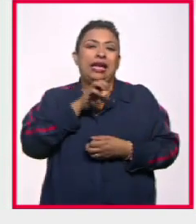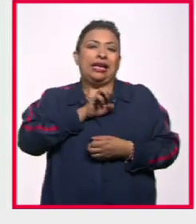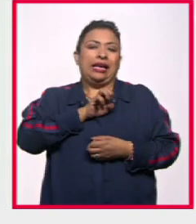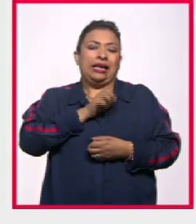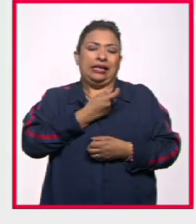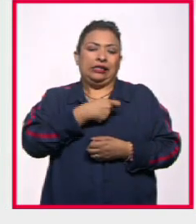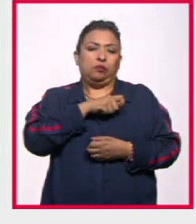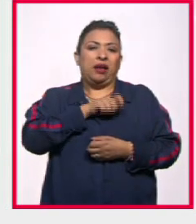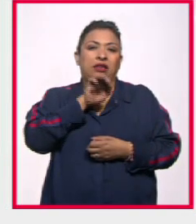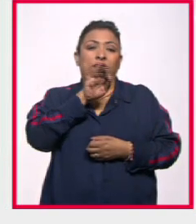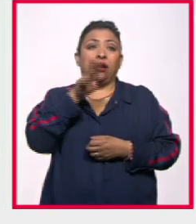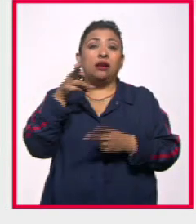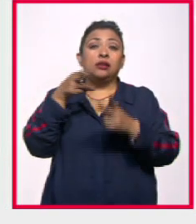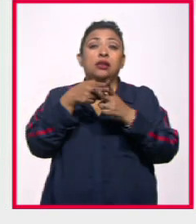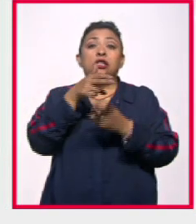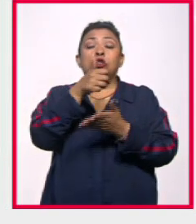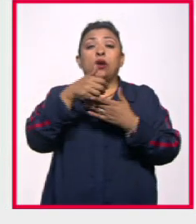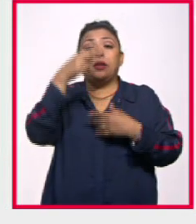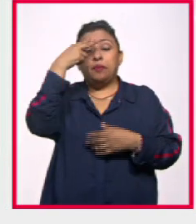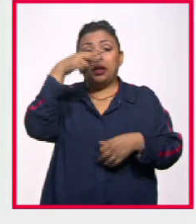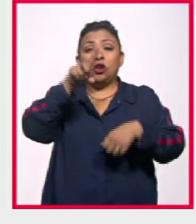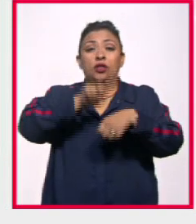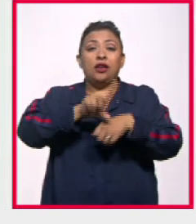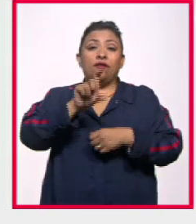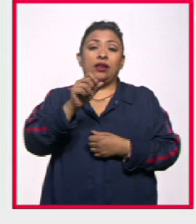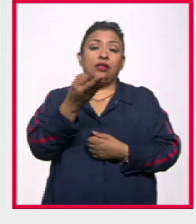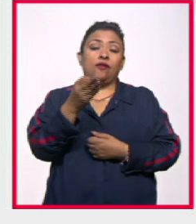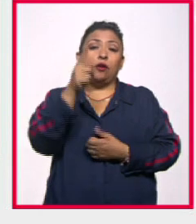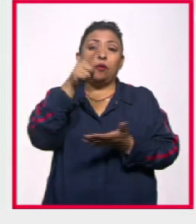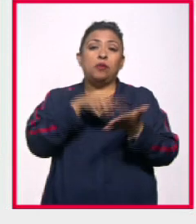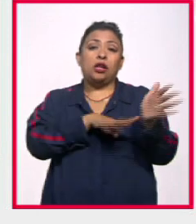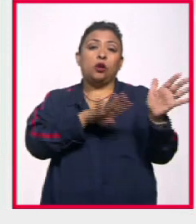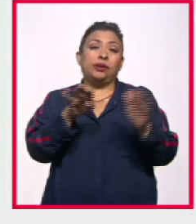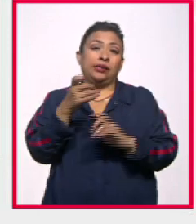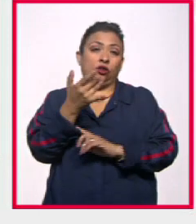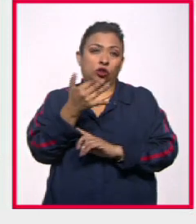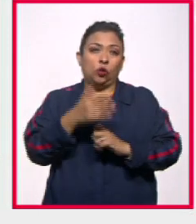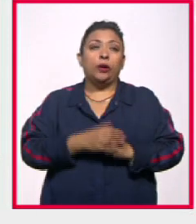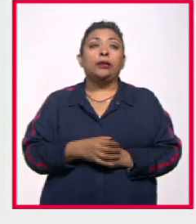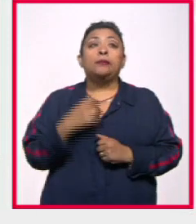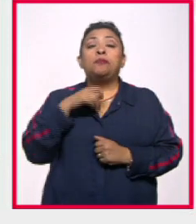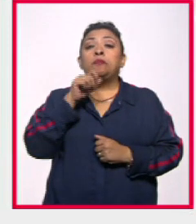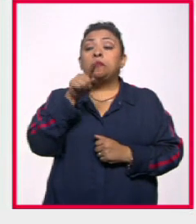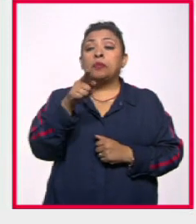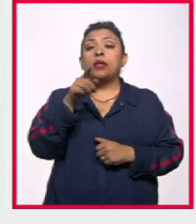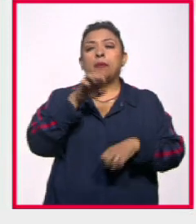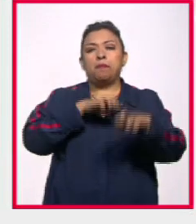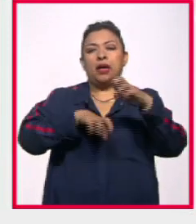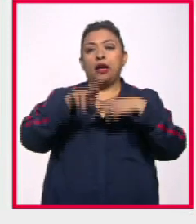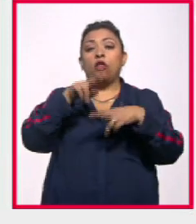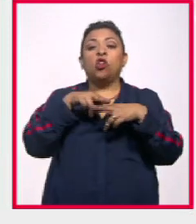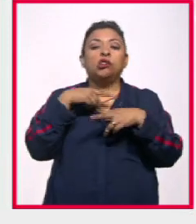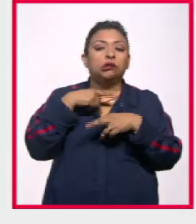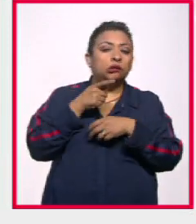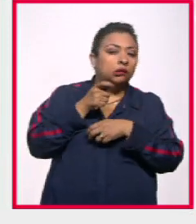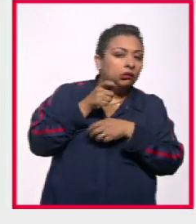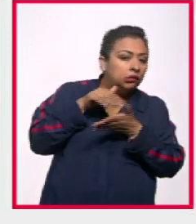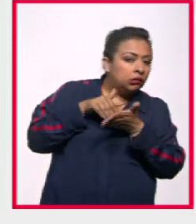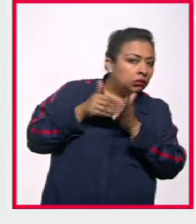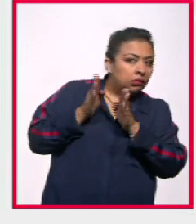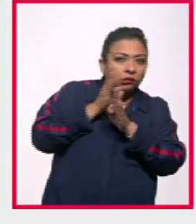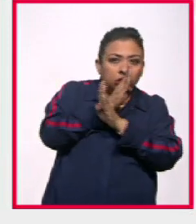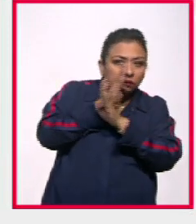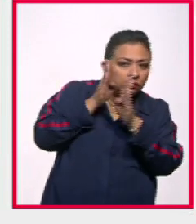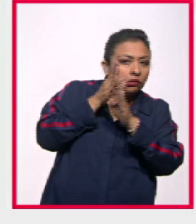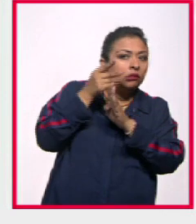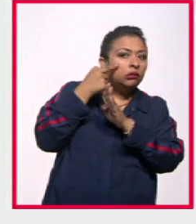franquista y fue asesinado en la Ciudad de México el 20 de febrero de 1950. Además de embajador, fue espía e influyó mucho en la